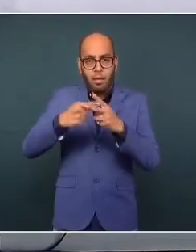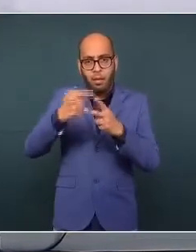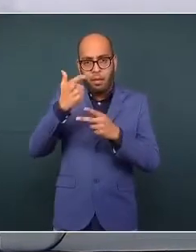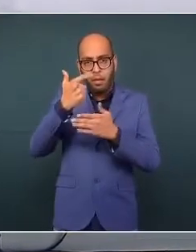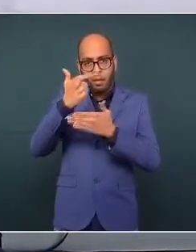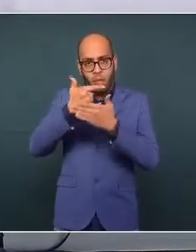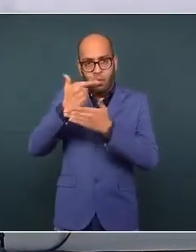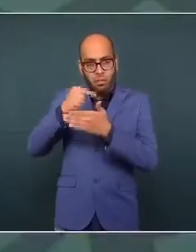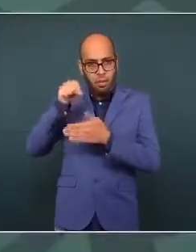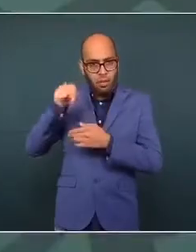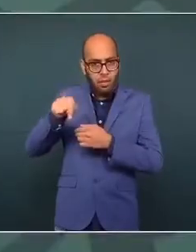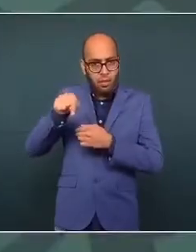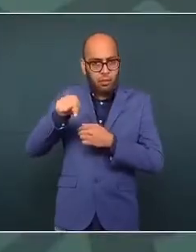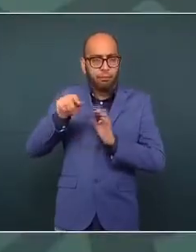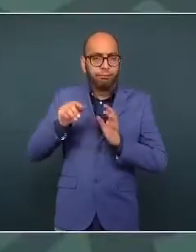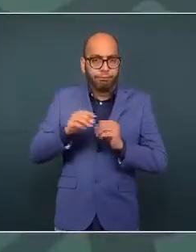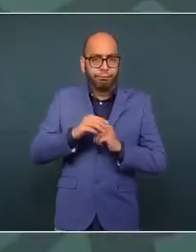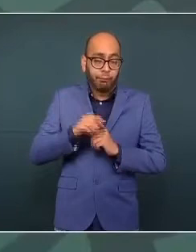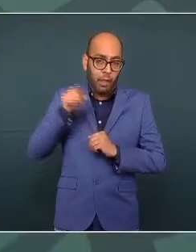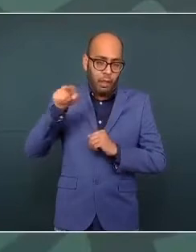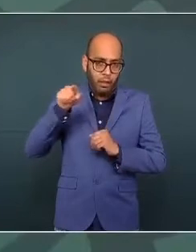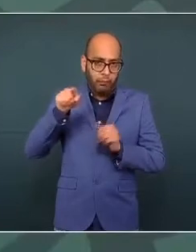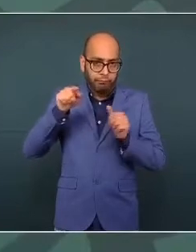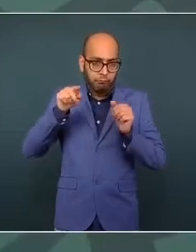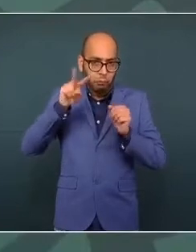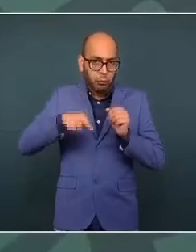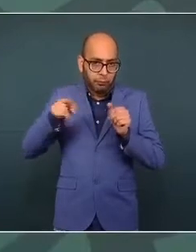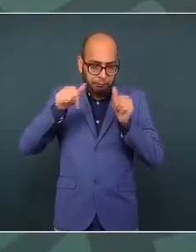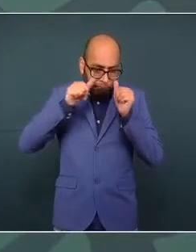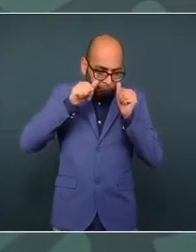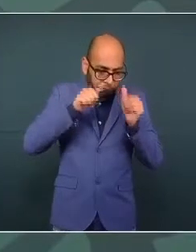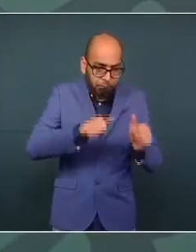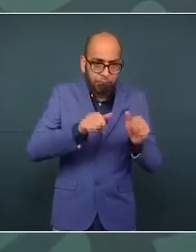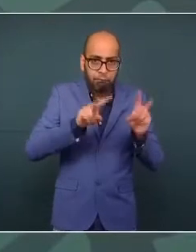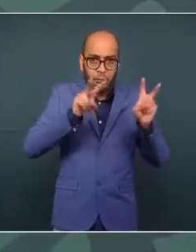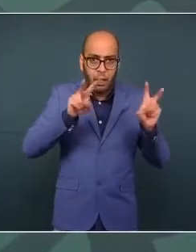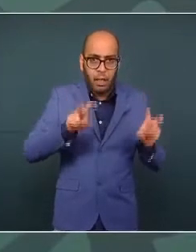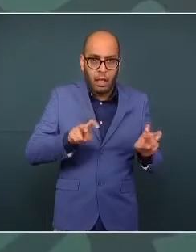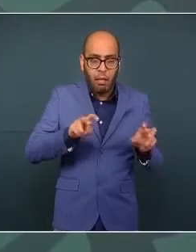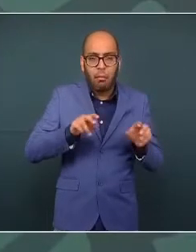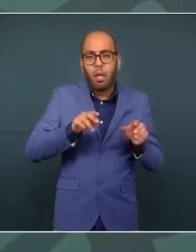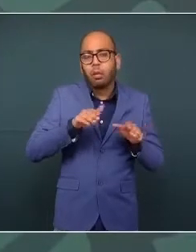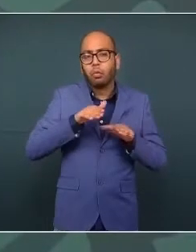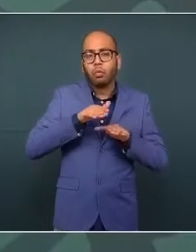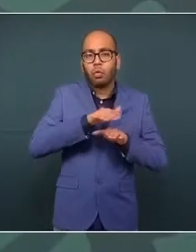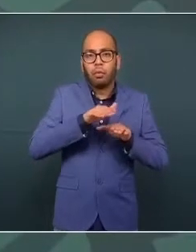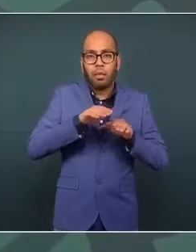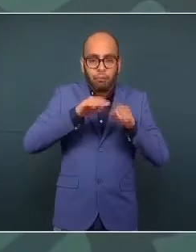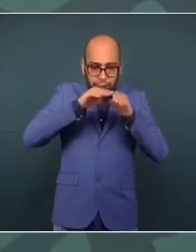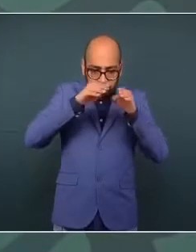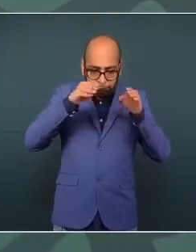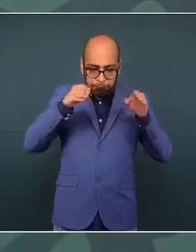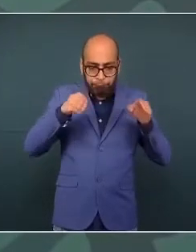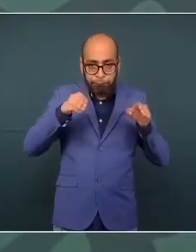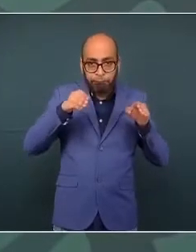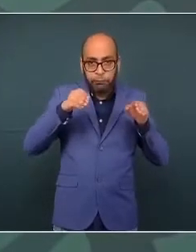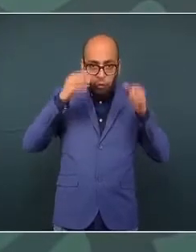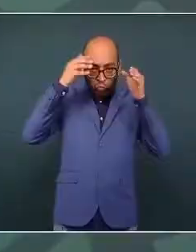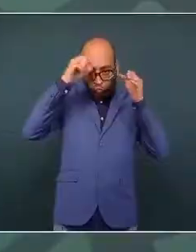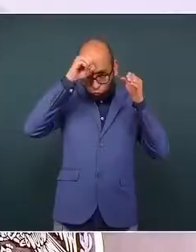la que atiende este caso de la explotación minera,